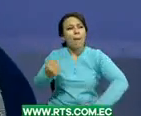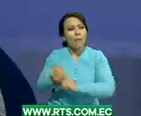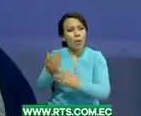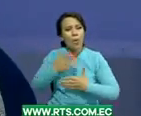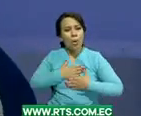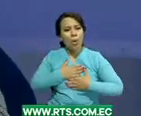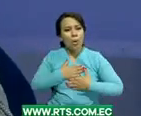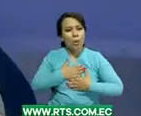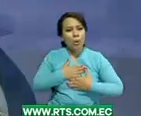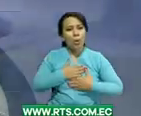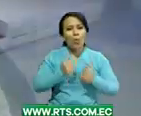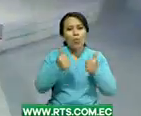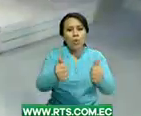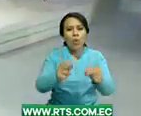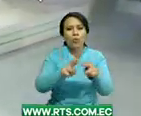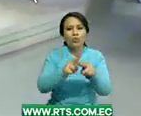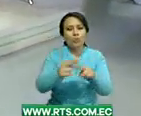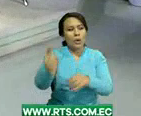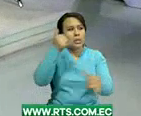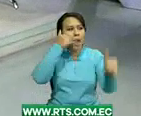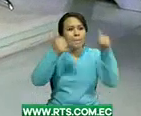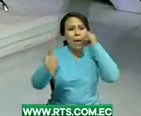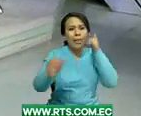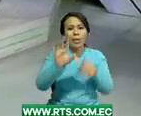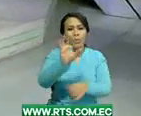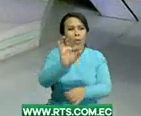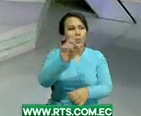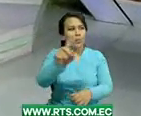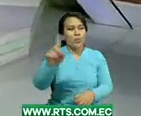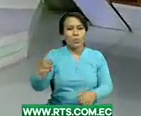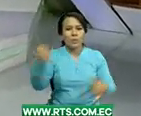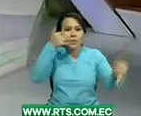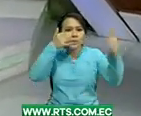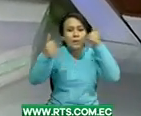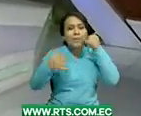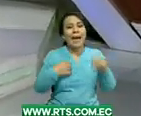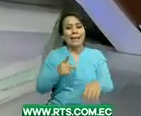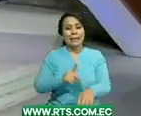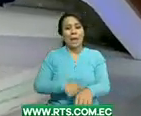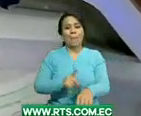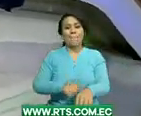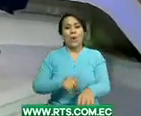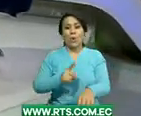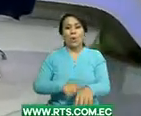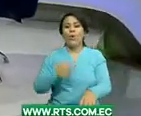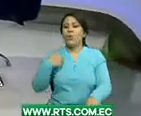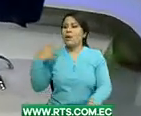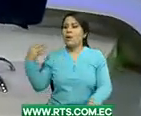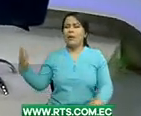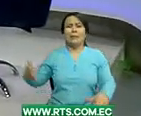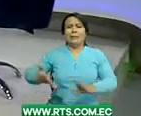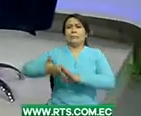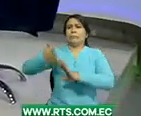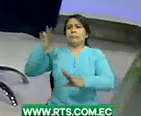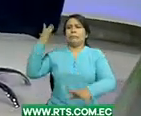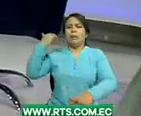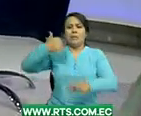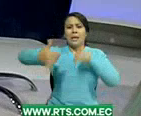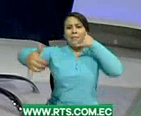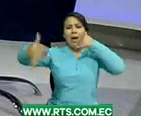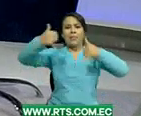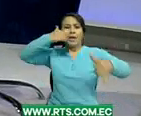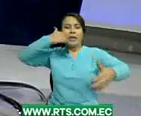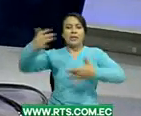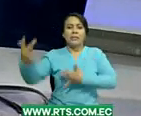una campaña ciudadana del buen uso del sistema, porque eso, le vuelvo a insistir, nos genera tiempos y llamadas encoladas. ¿Qué significa? Llamadas en